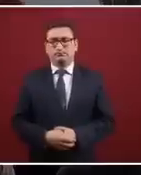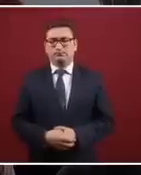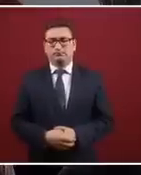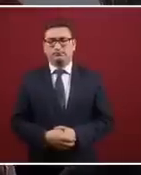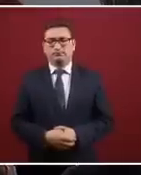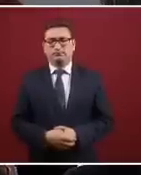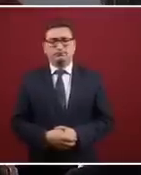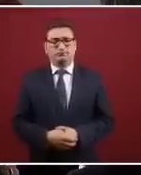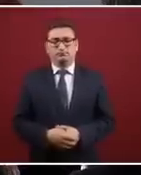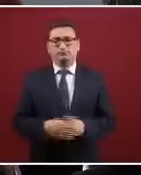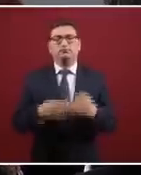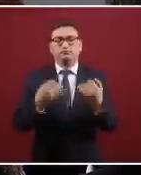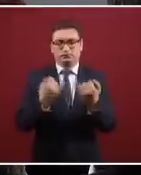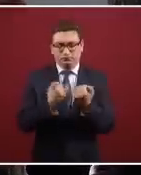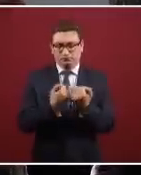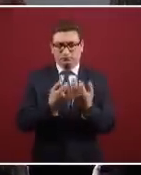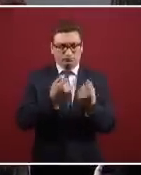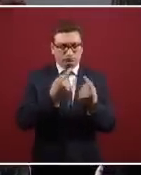medios de información